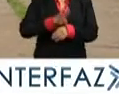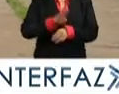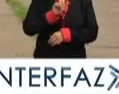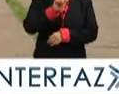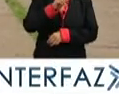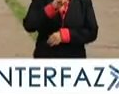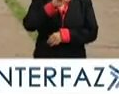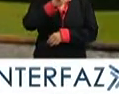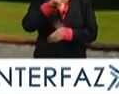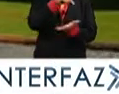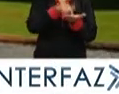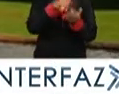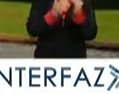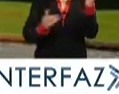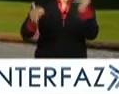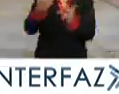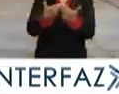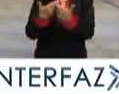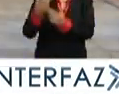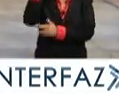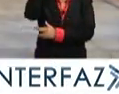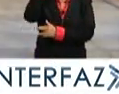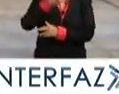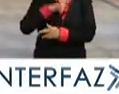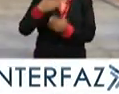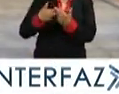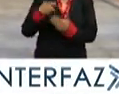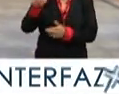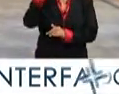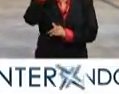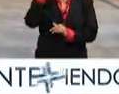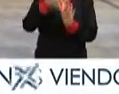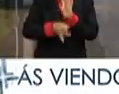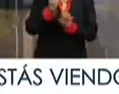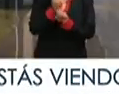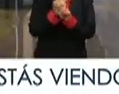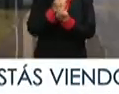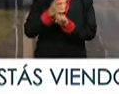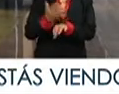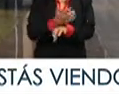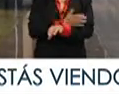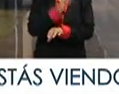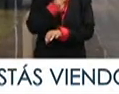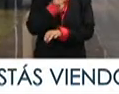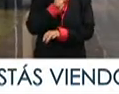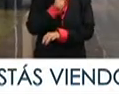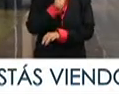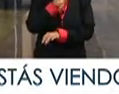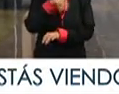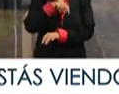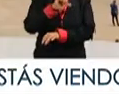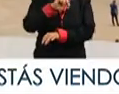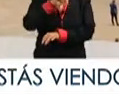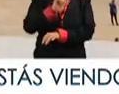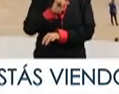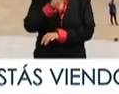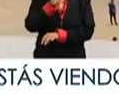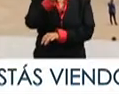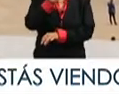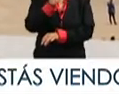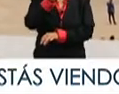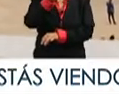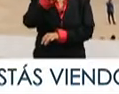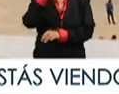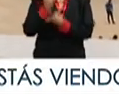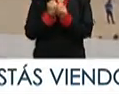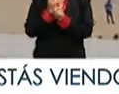Brasilia, una ciudad de un altísimo bagaje cultural. Conócela con el reportaje que nuestra compañera Fernanda Flores nos ha preparado